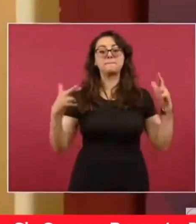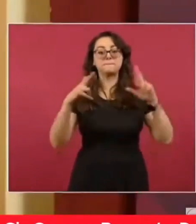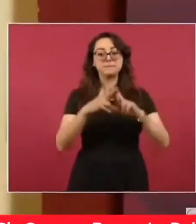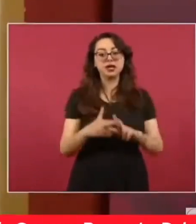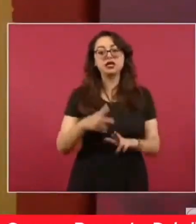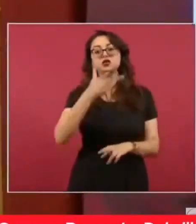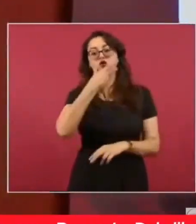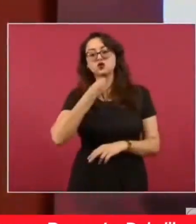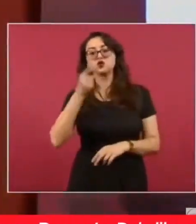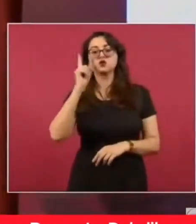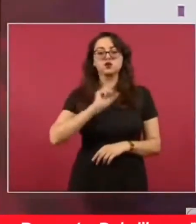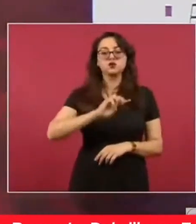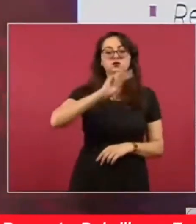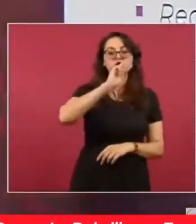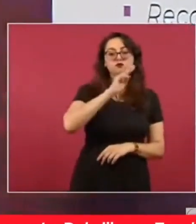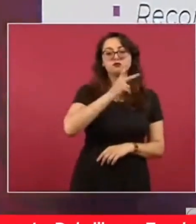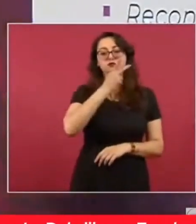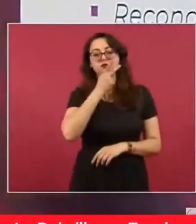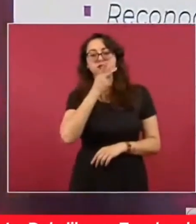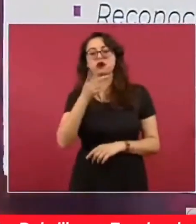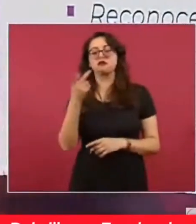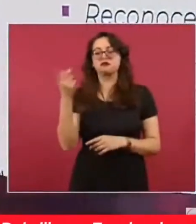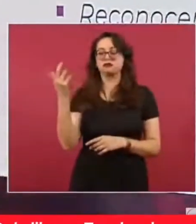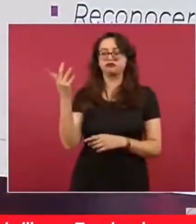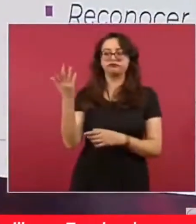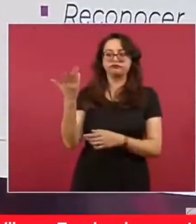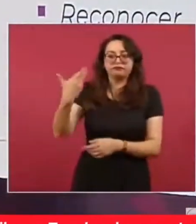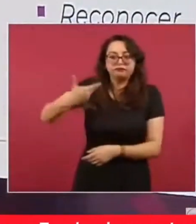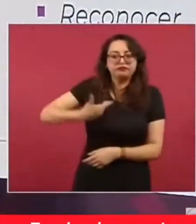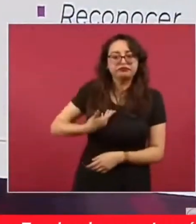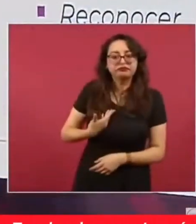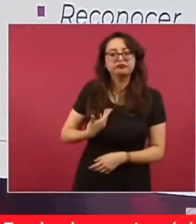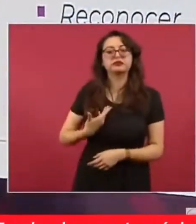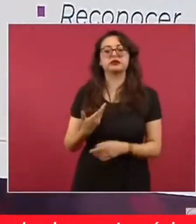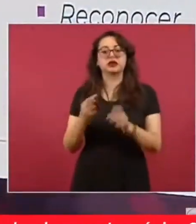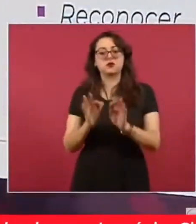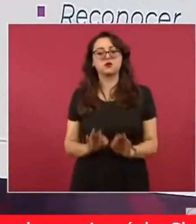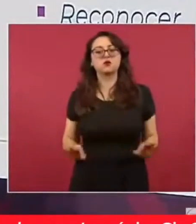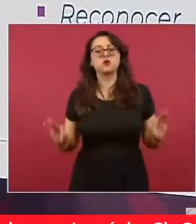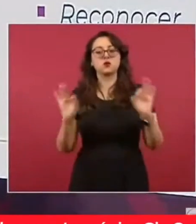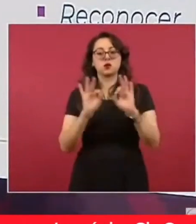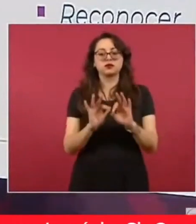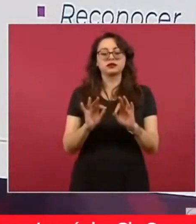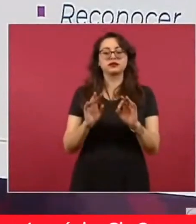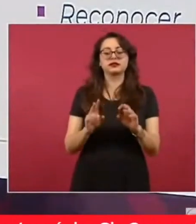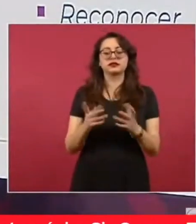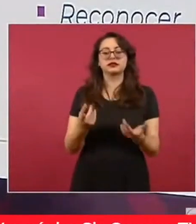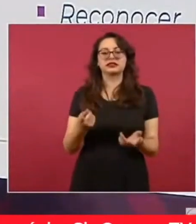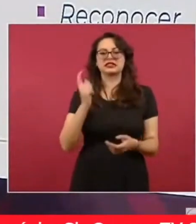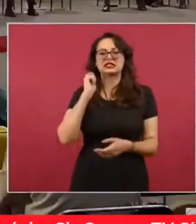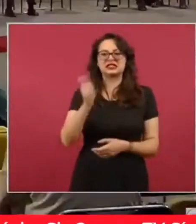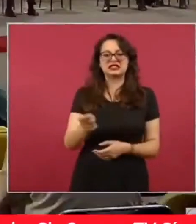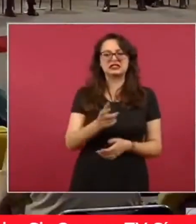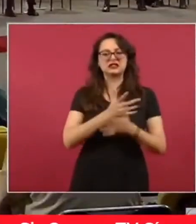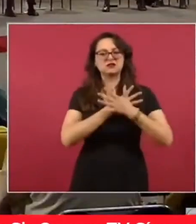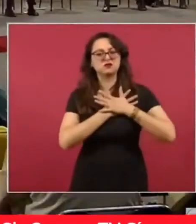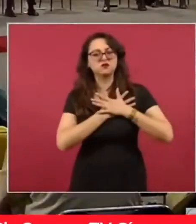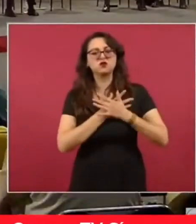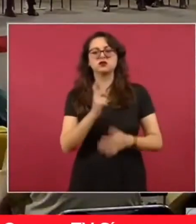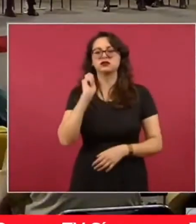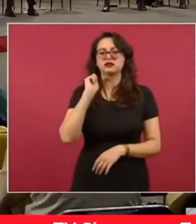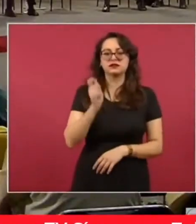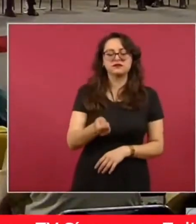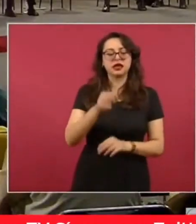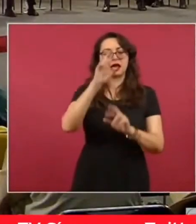y padres de familia, que tenemos que fortalecer lo que significa el amor, el respeto, la comunicación,